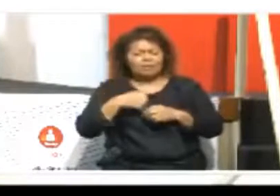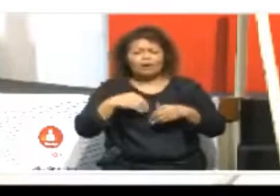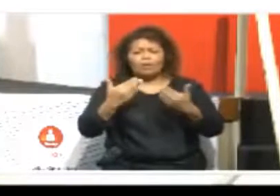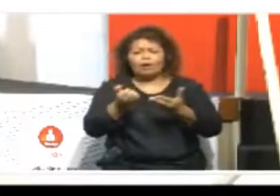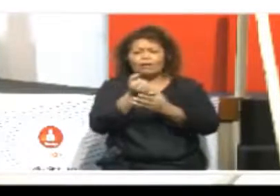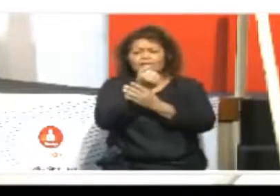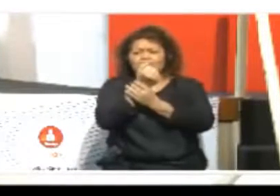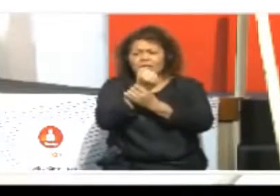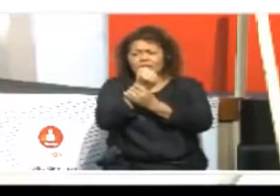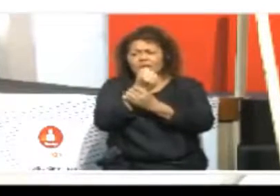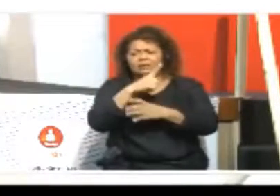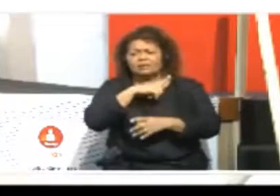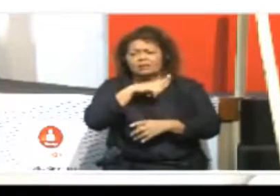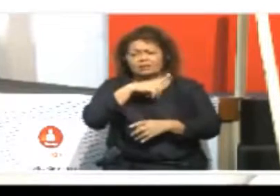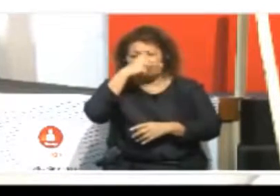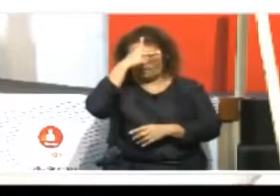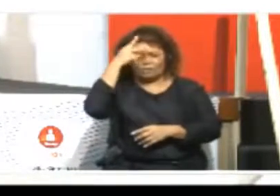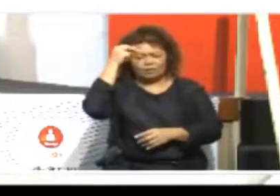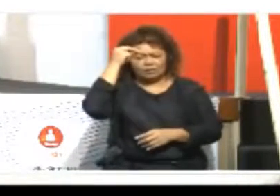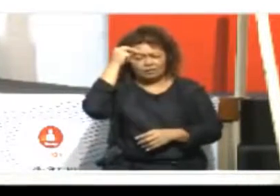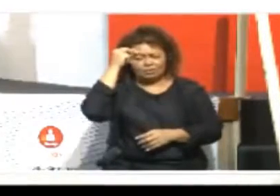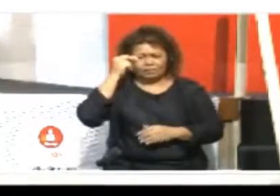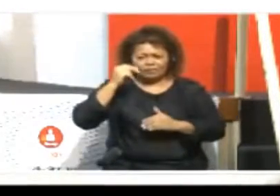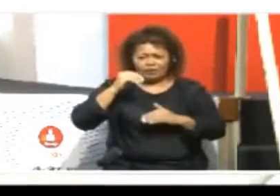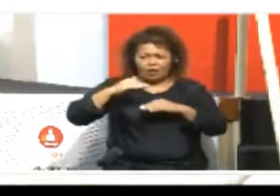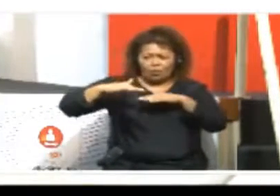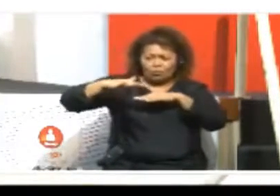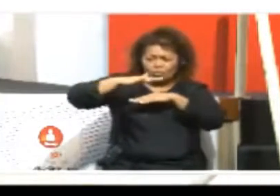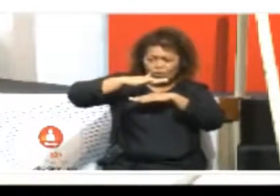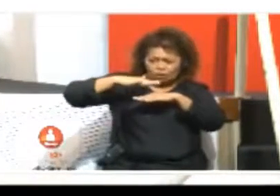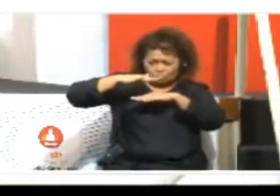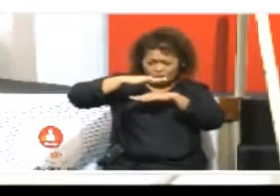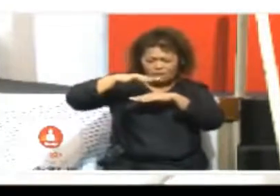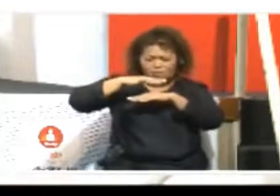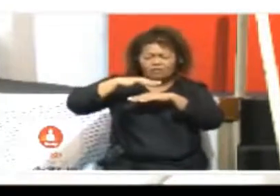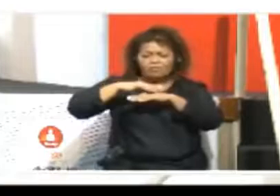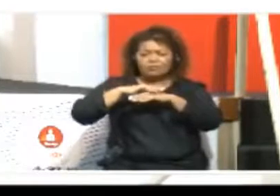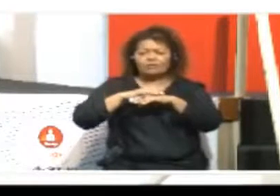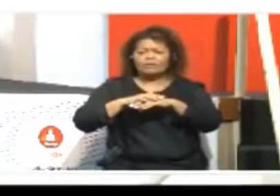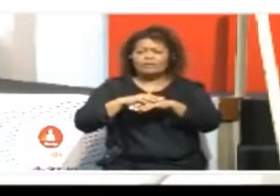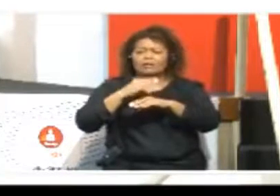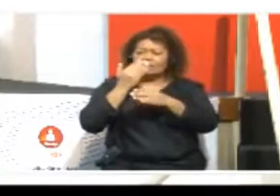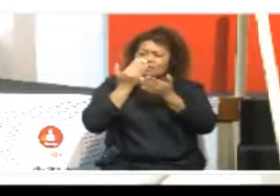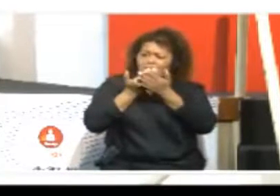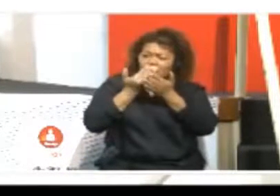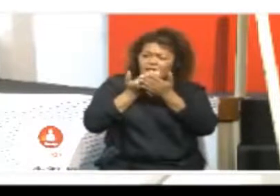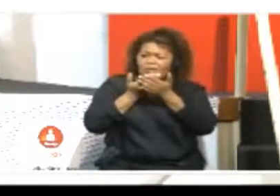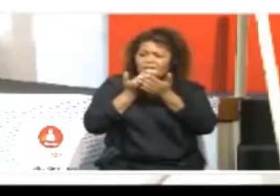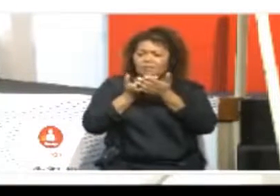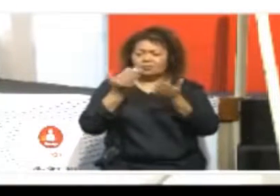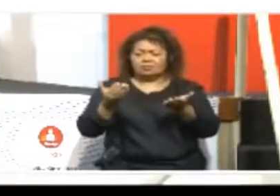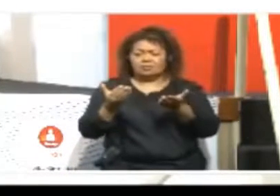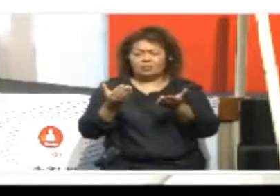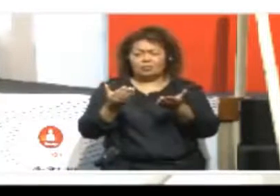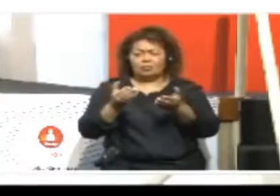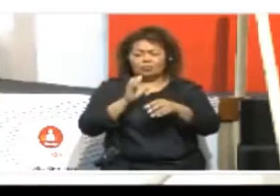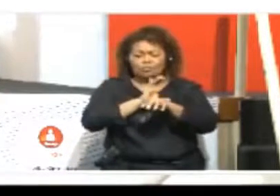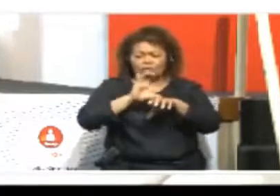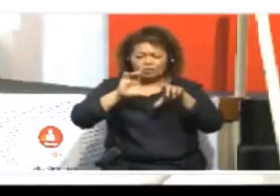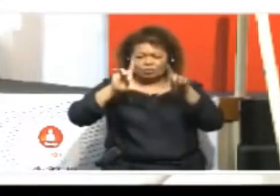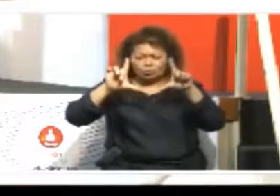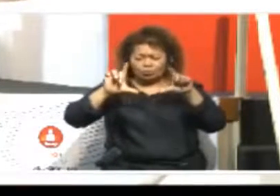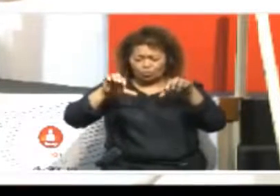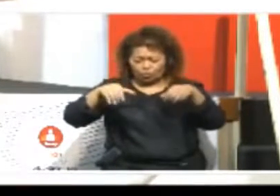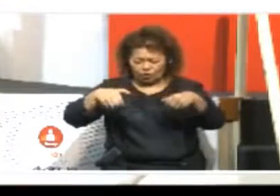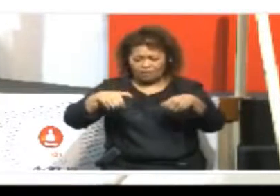del alcalde, su nivel educativo, su nivel de experiencia, el número de empleados, cuáles son las condiciones municipales que